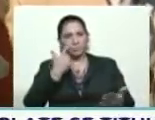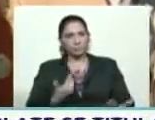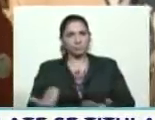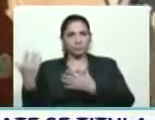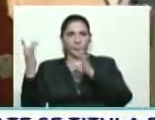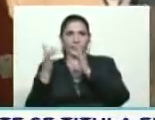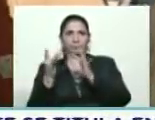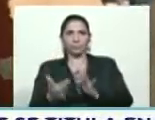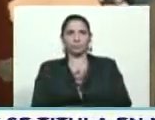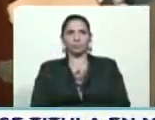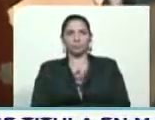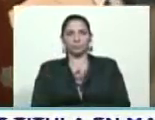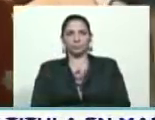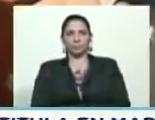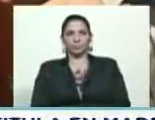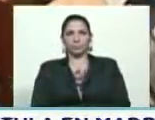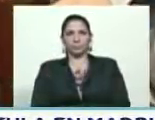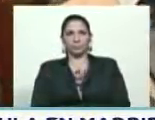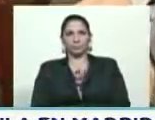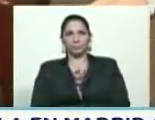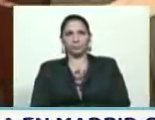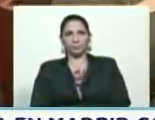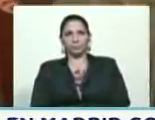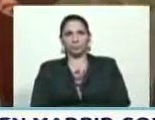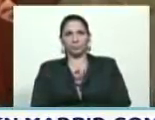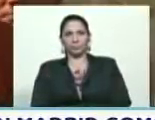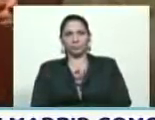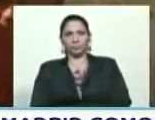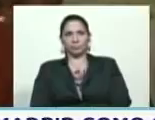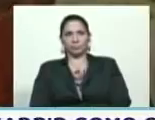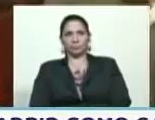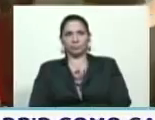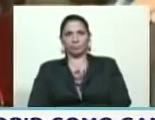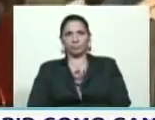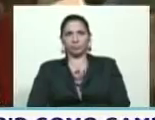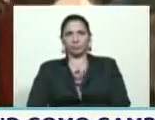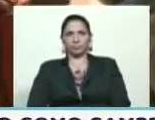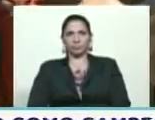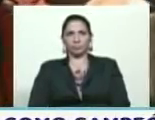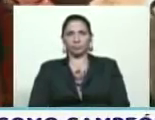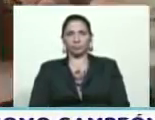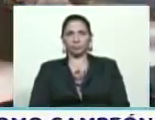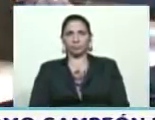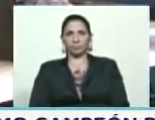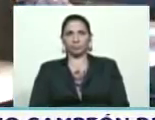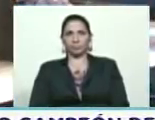retornamos el pase a los estudios de Venezolana de Televisión. Adelante, gracias.